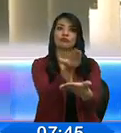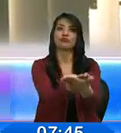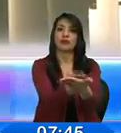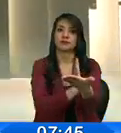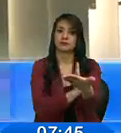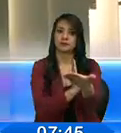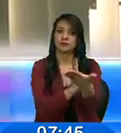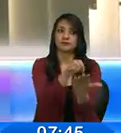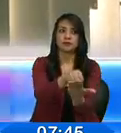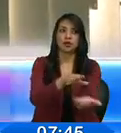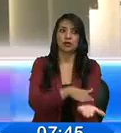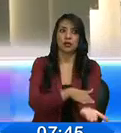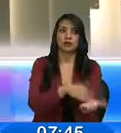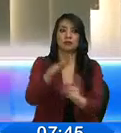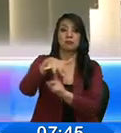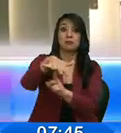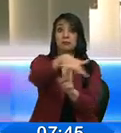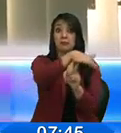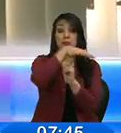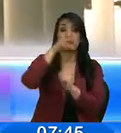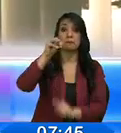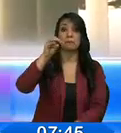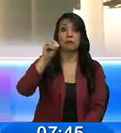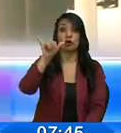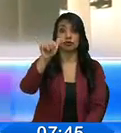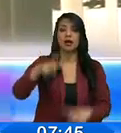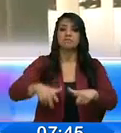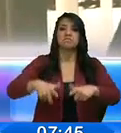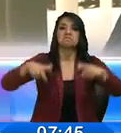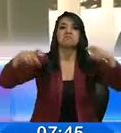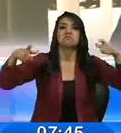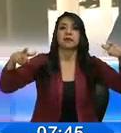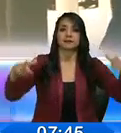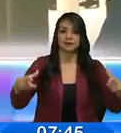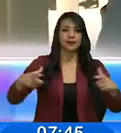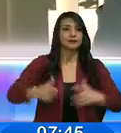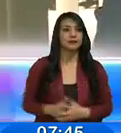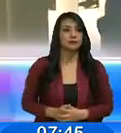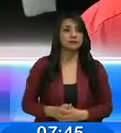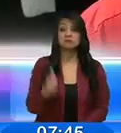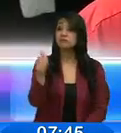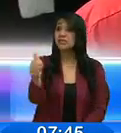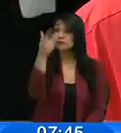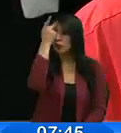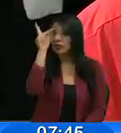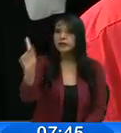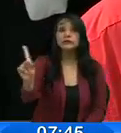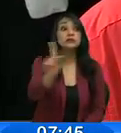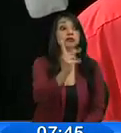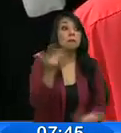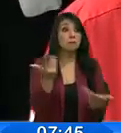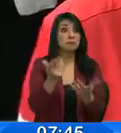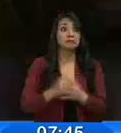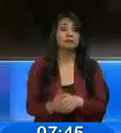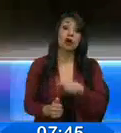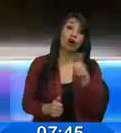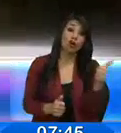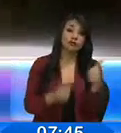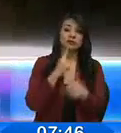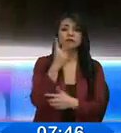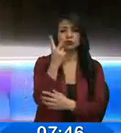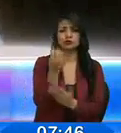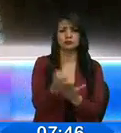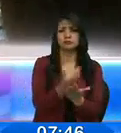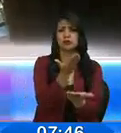para que agrande el parque La Moya y veamos qué quiere el pueblo. De su parte, otros ciudadanos creen que los dos